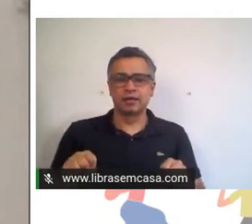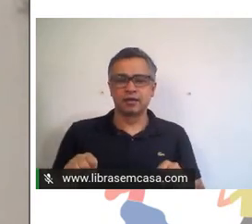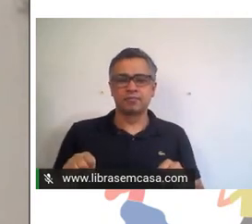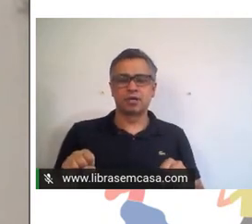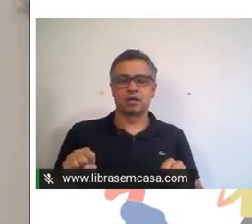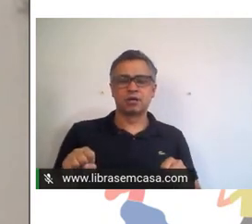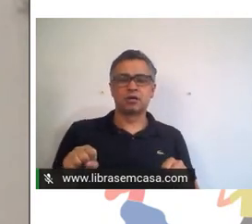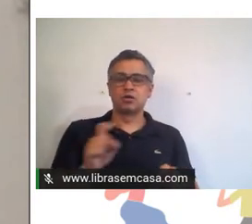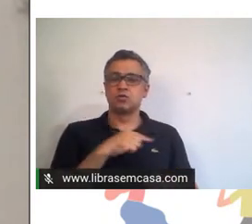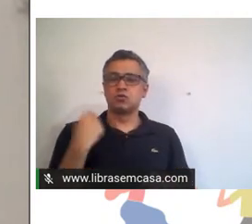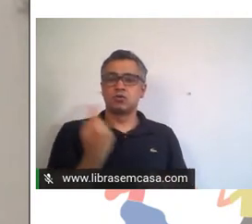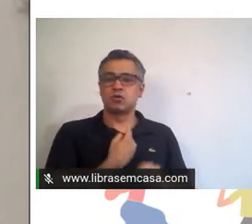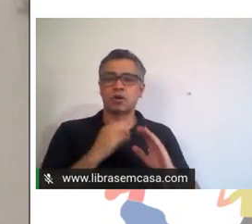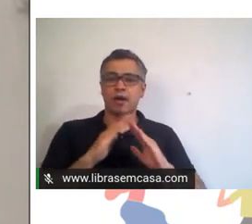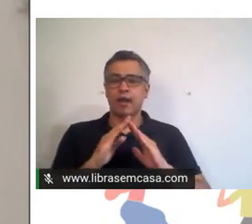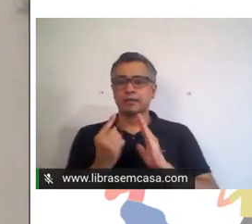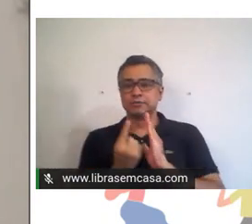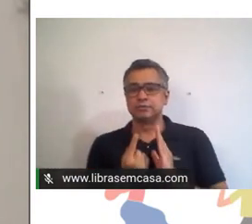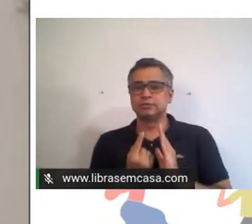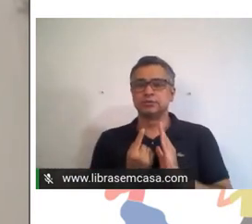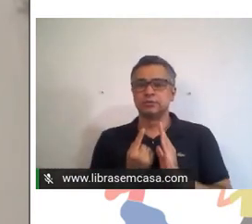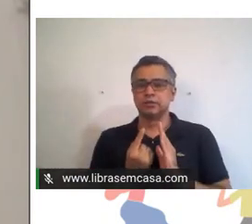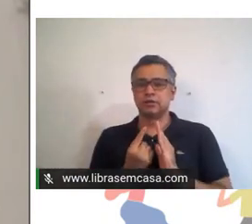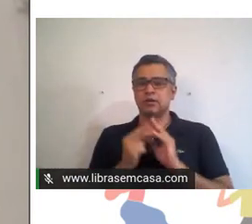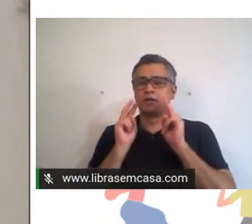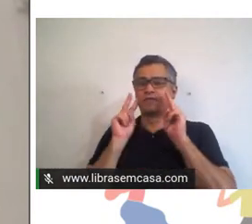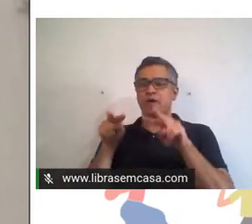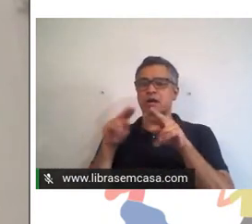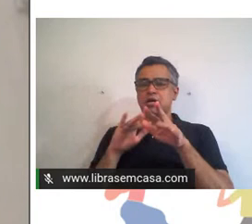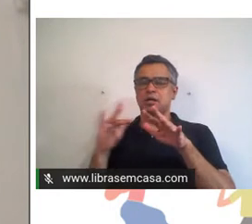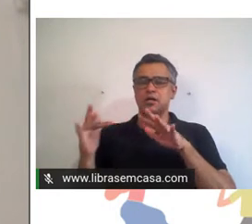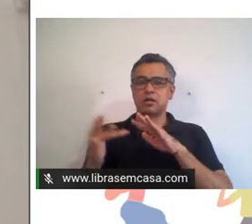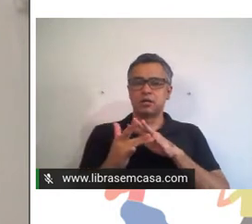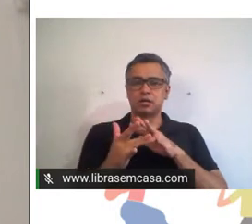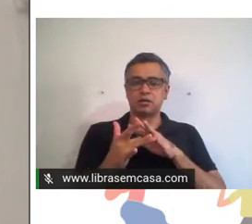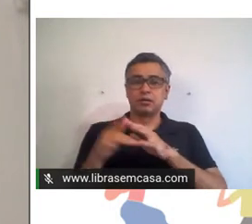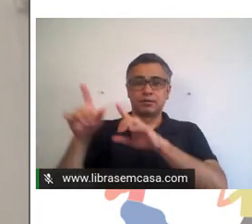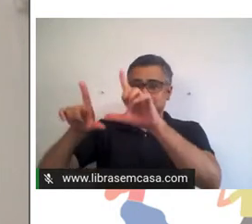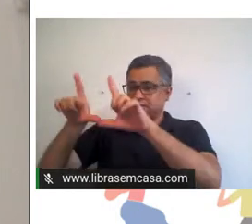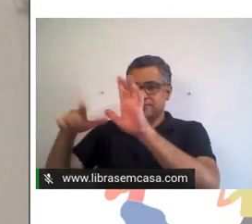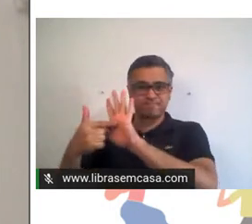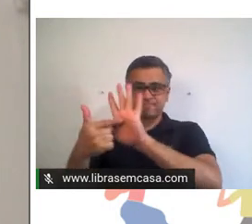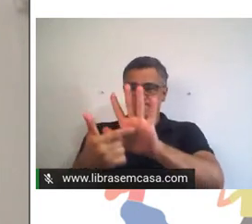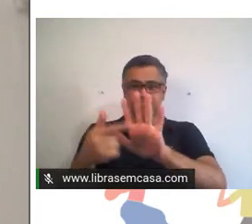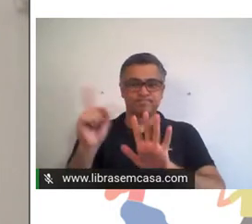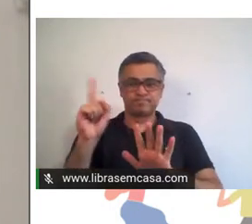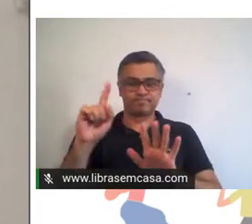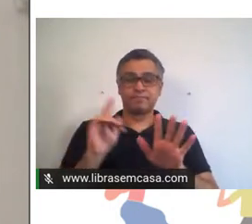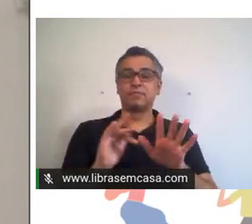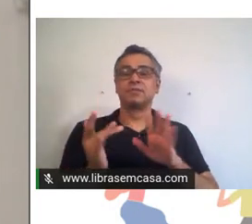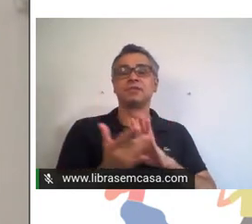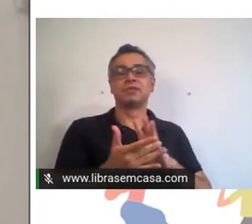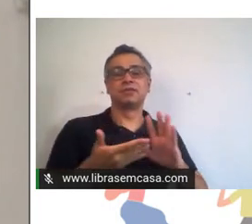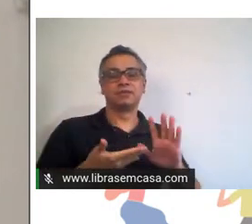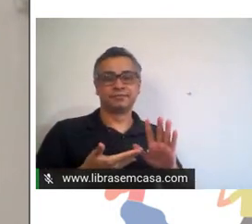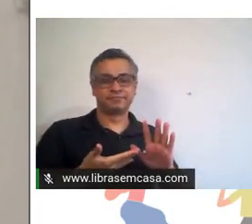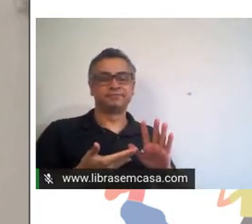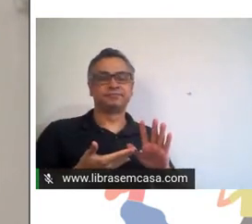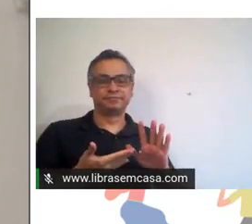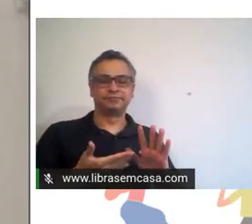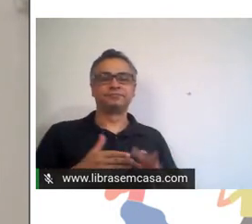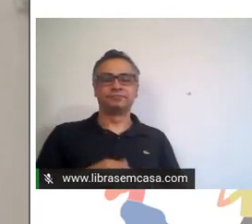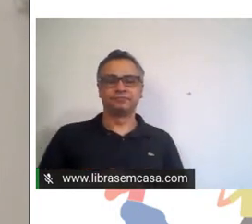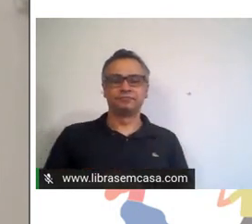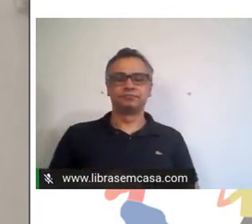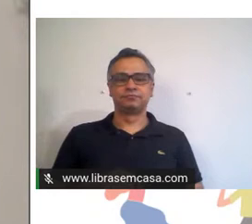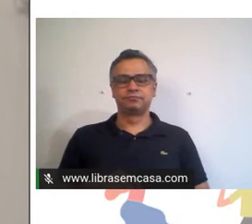nosotras encerrados viéndolo a través de redes sociales, porque los medios de comunicación ni siquiera lo muestran.